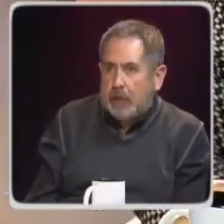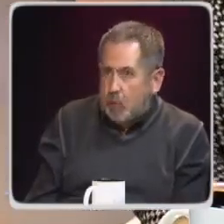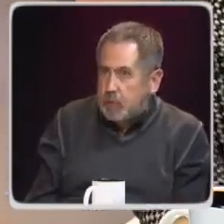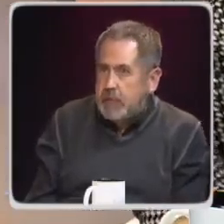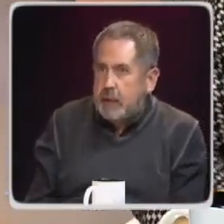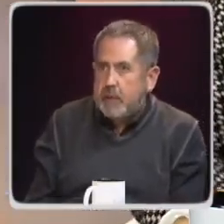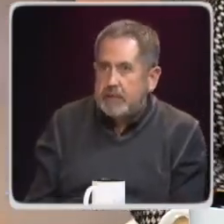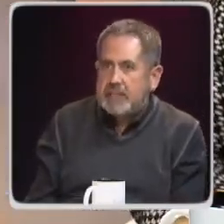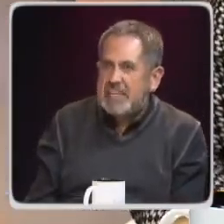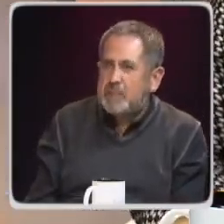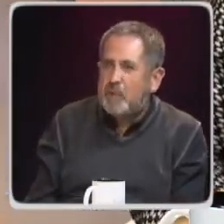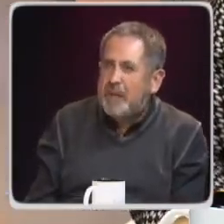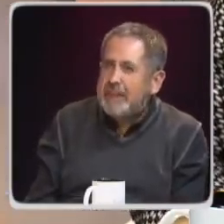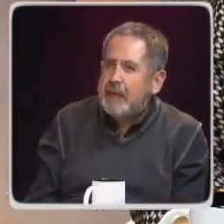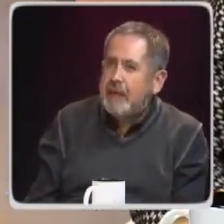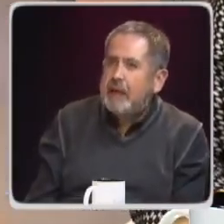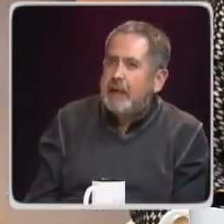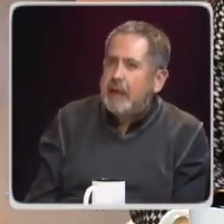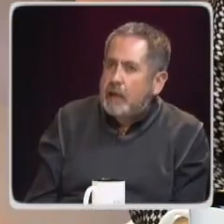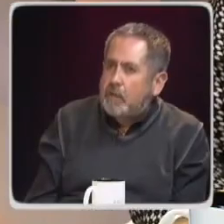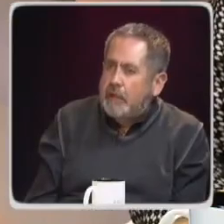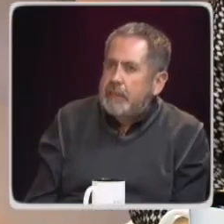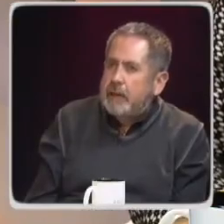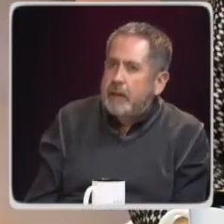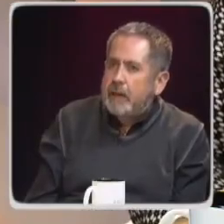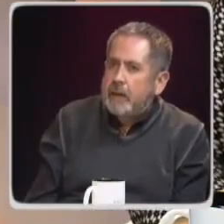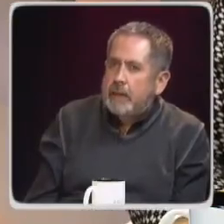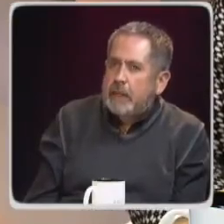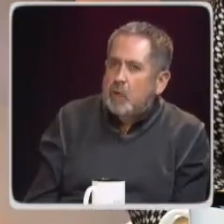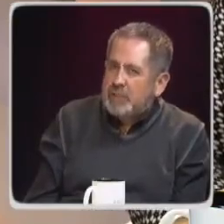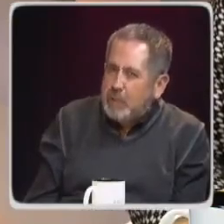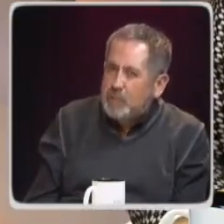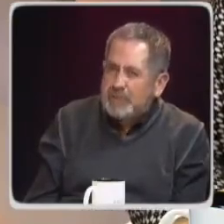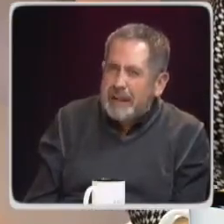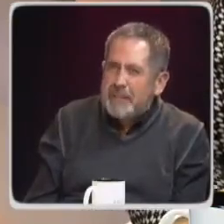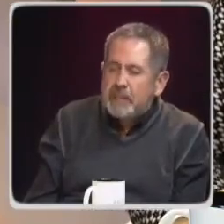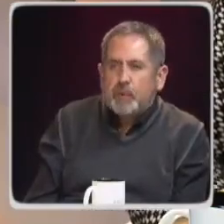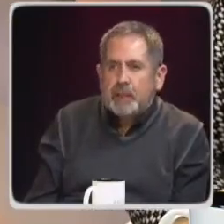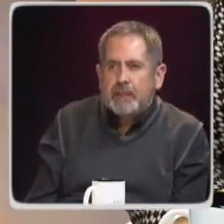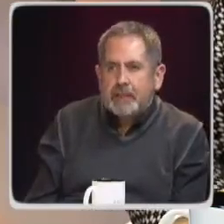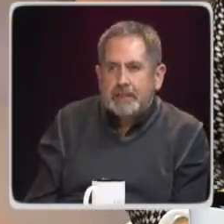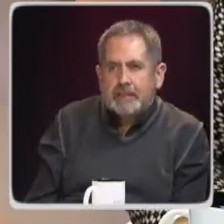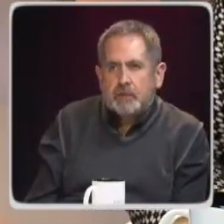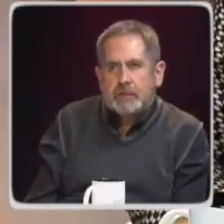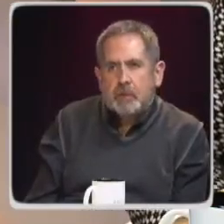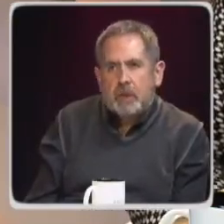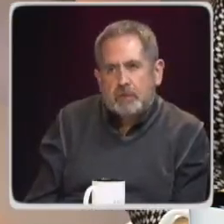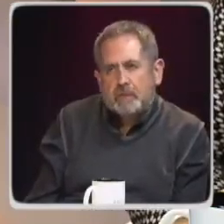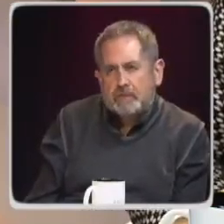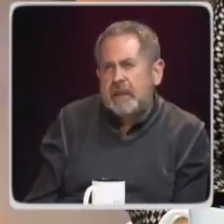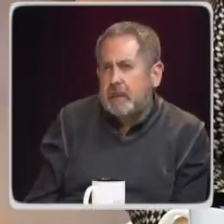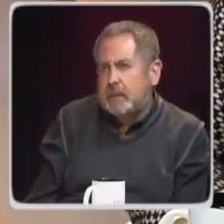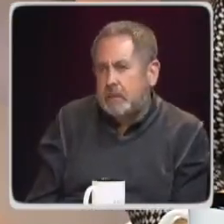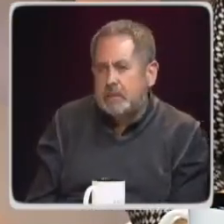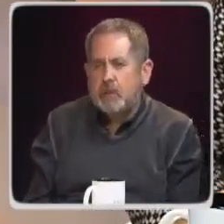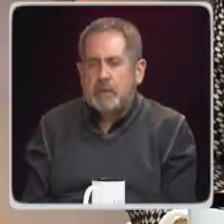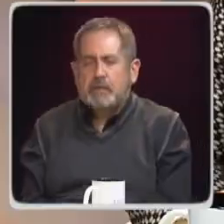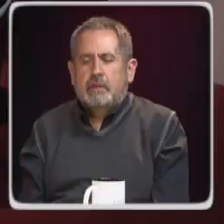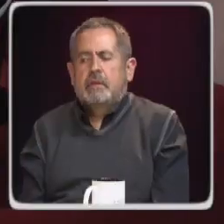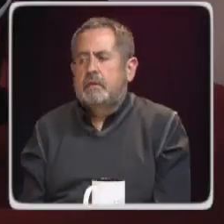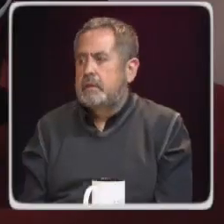la ley reconoce la lengua de señas, pero falta algo, falta que los alumnos realmente puedan tener ese acceso a esta educación. Faltan